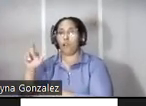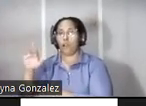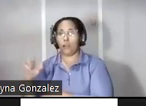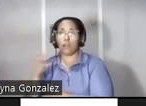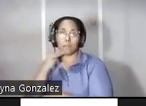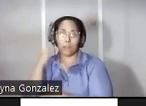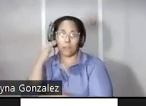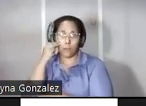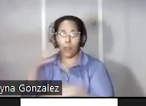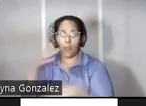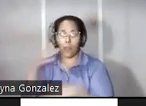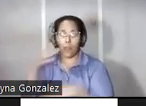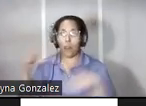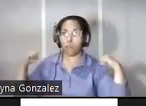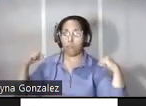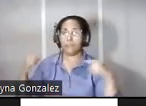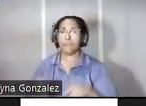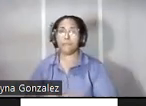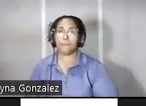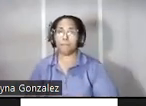Mayagüez. Guánica,